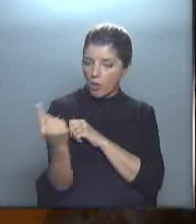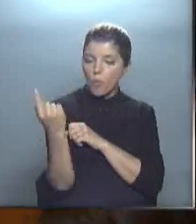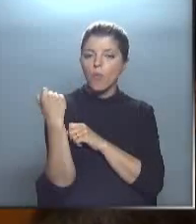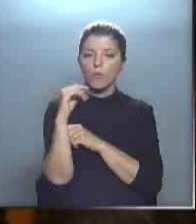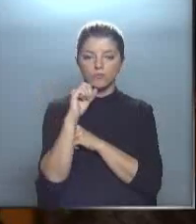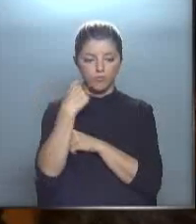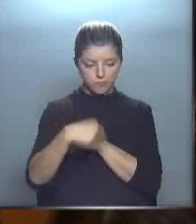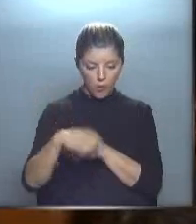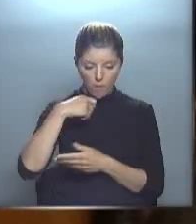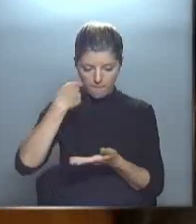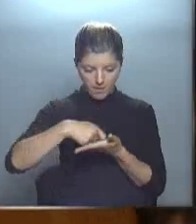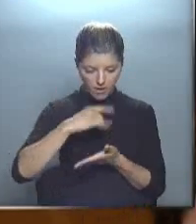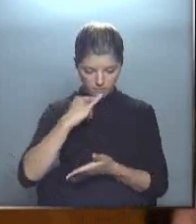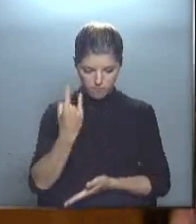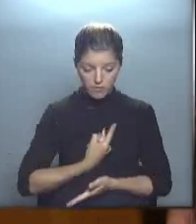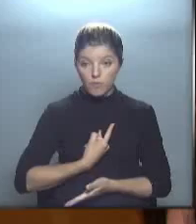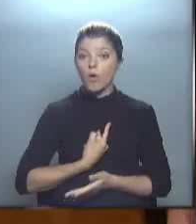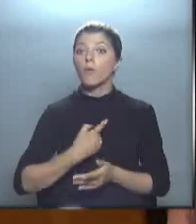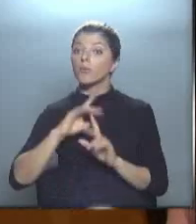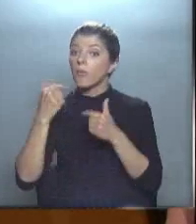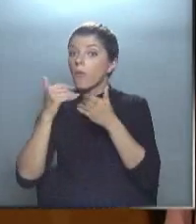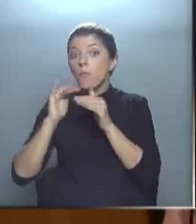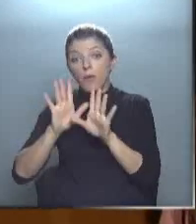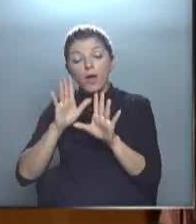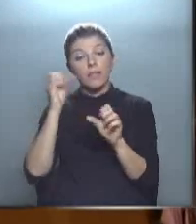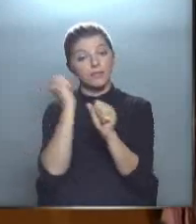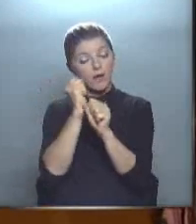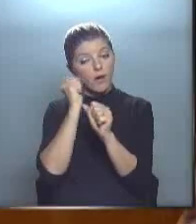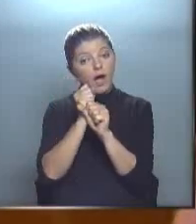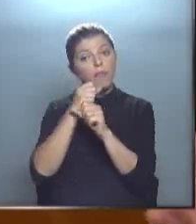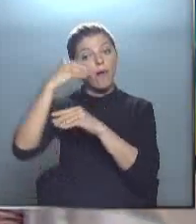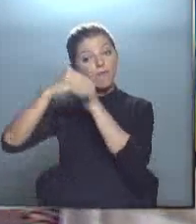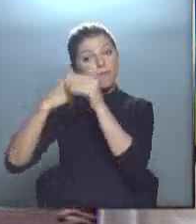también puedes trabajar para mantener a tu familia, a tus hermanos, claro. O mantenerte vos mismo. ¿Alguien, también.